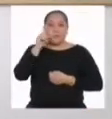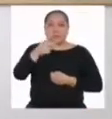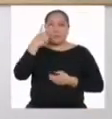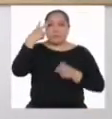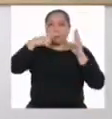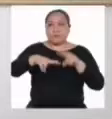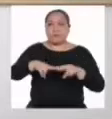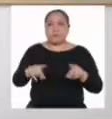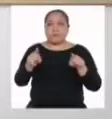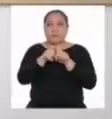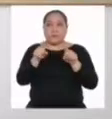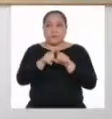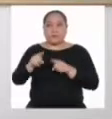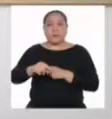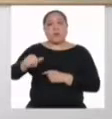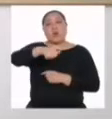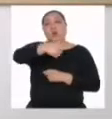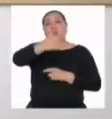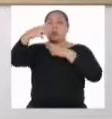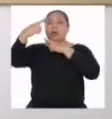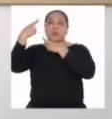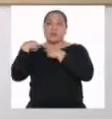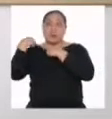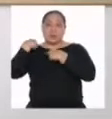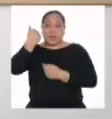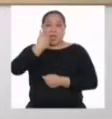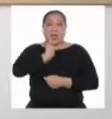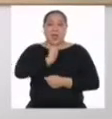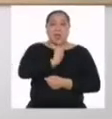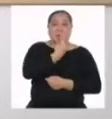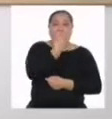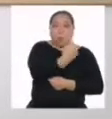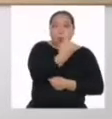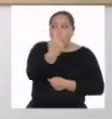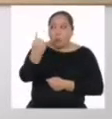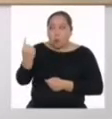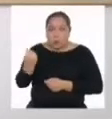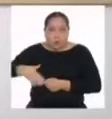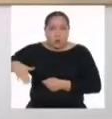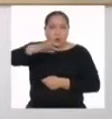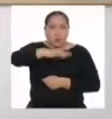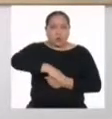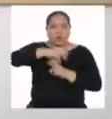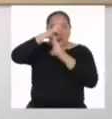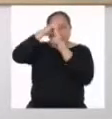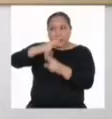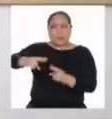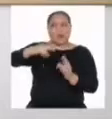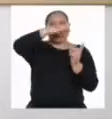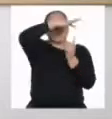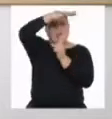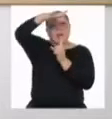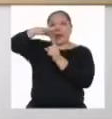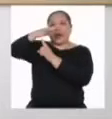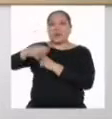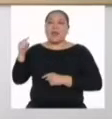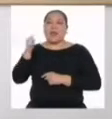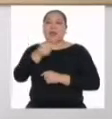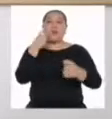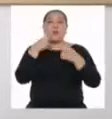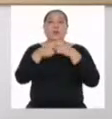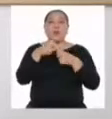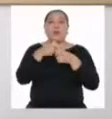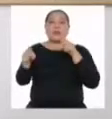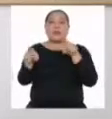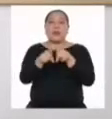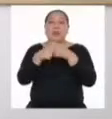das cuenta, además de las responsabilidades que tenemos con el ambiente cada uno de nosotros, dichos problemas se